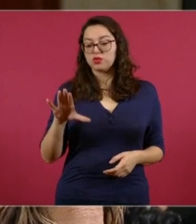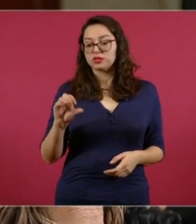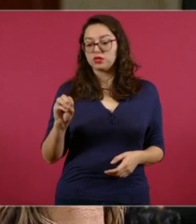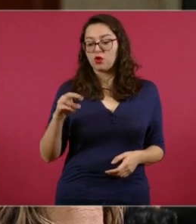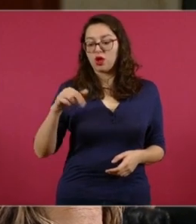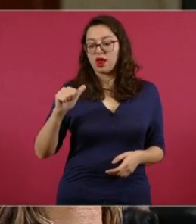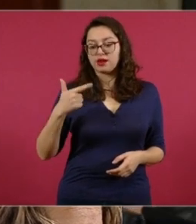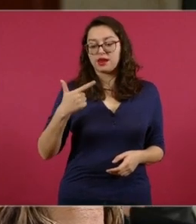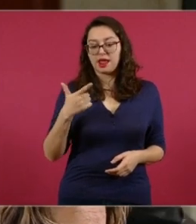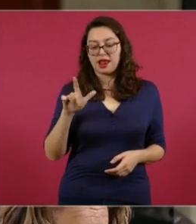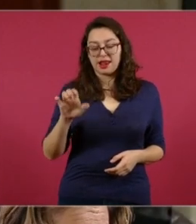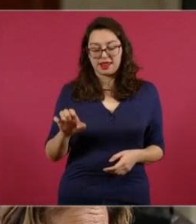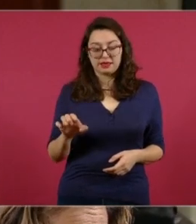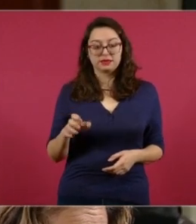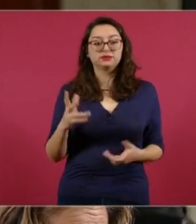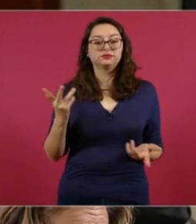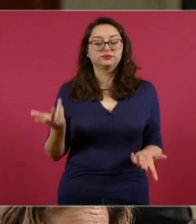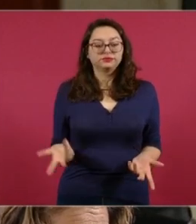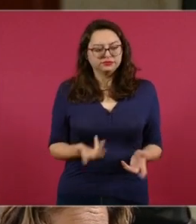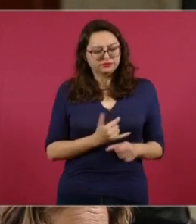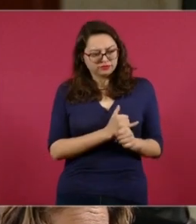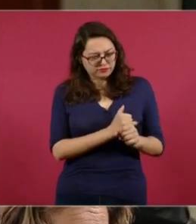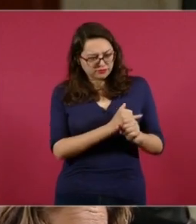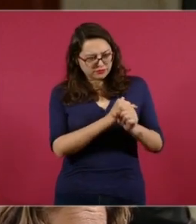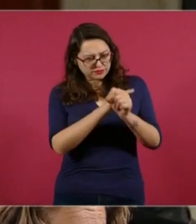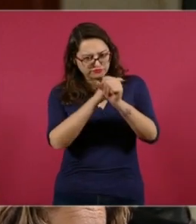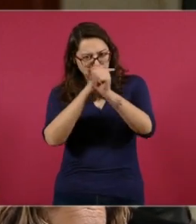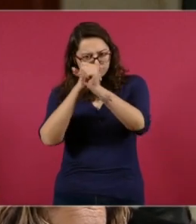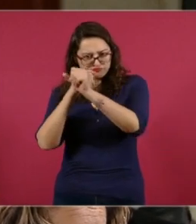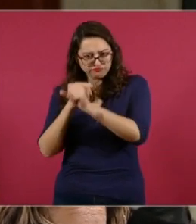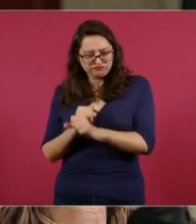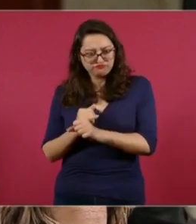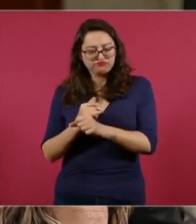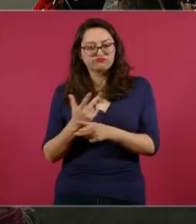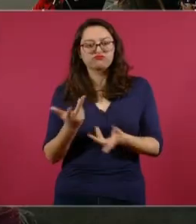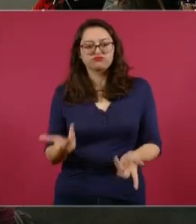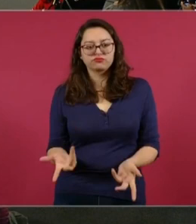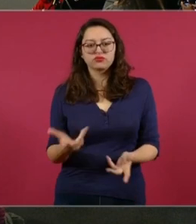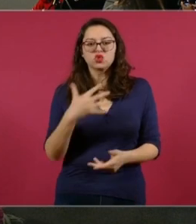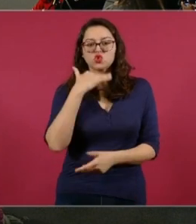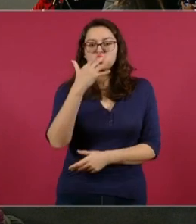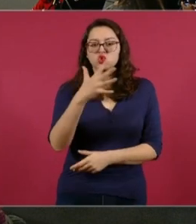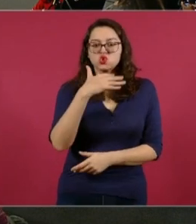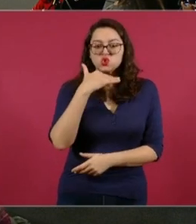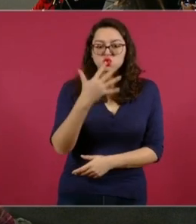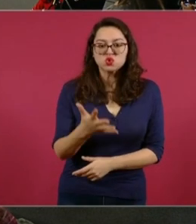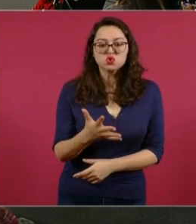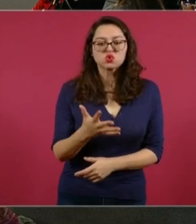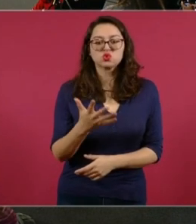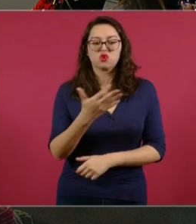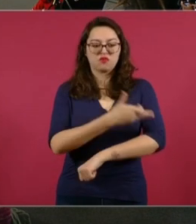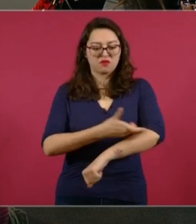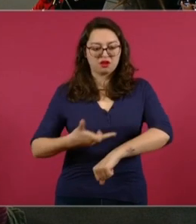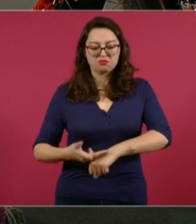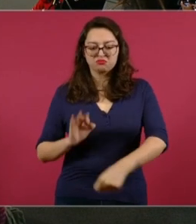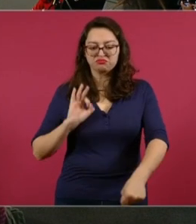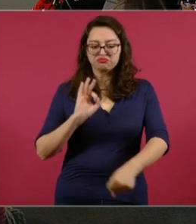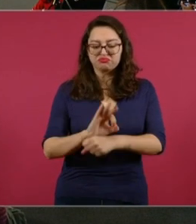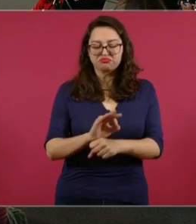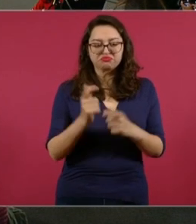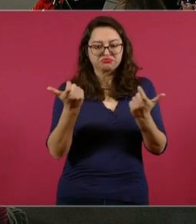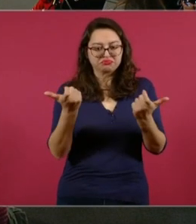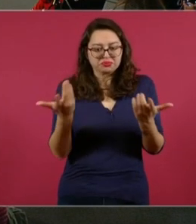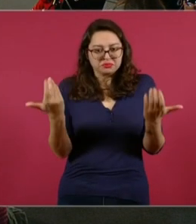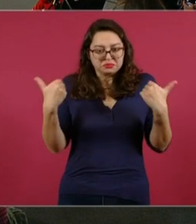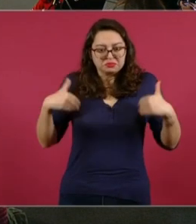como secretaria de Energía, a pesar de las investigaciones por corrupción, nepotismo y enriquecimiento ilícito, a este servidor.